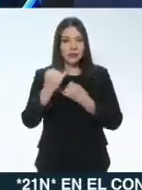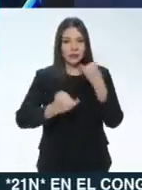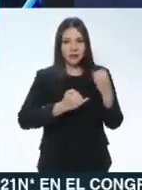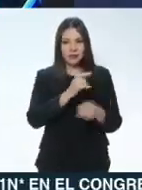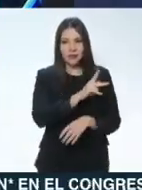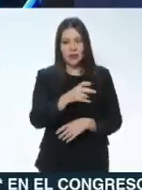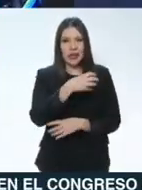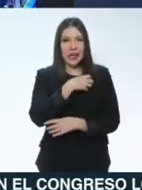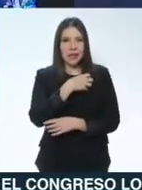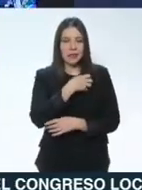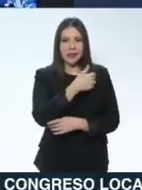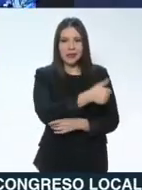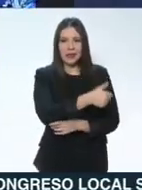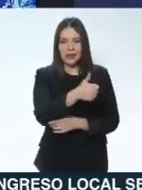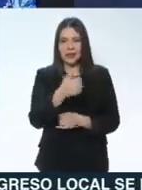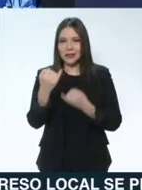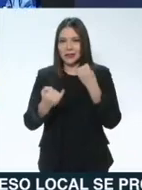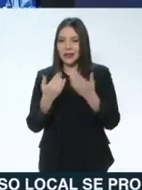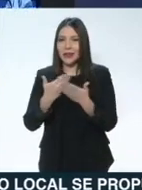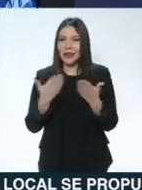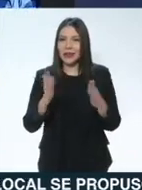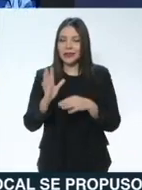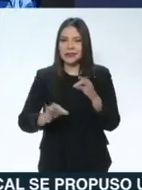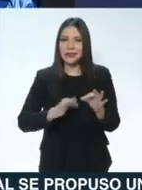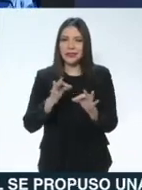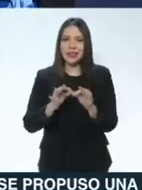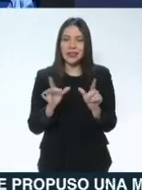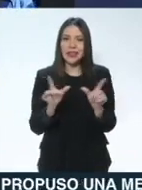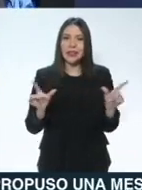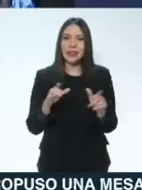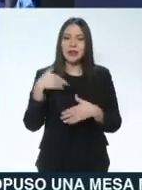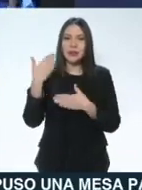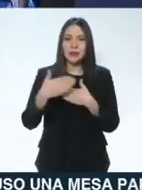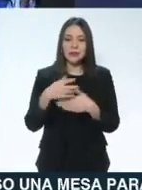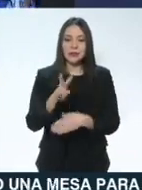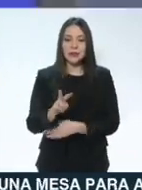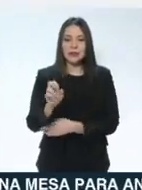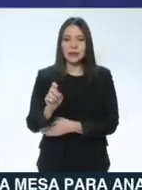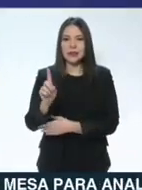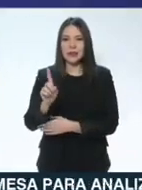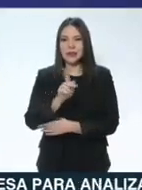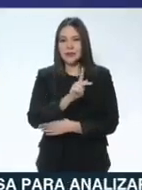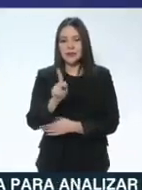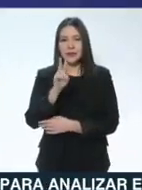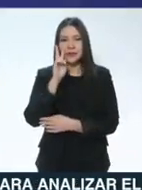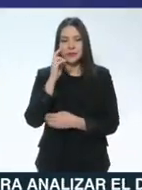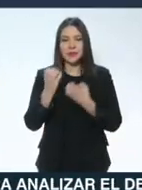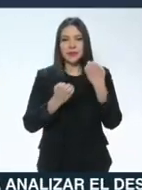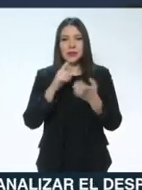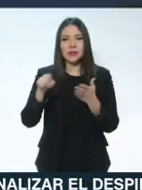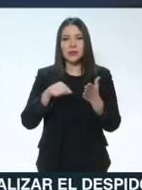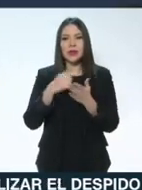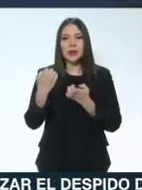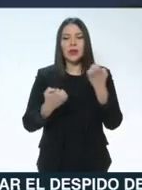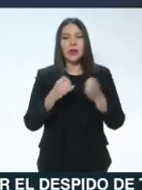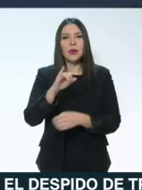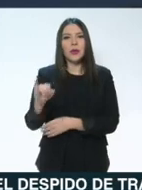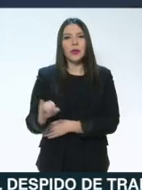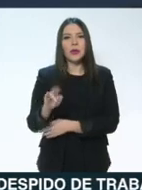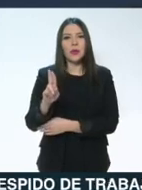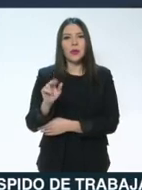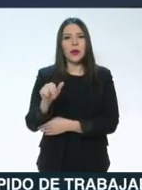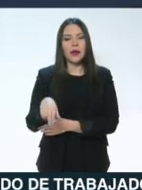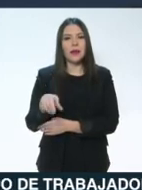suyas. Exactamente, ¿verdad? pues ya están listos para que este fin de semana disputen en el gimnasio Juan de la Barrera sus